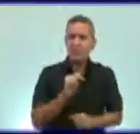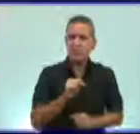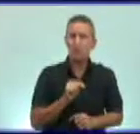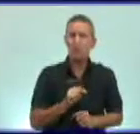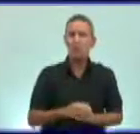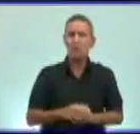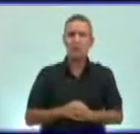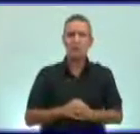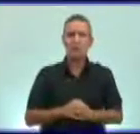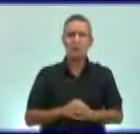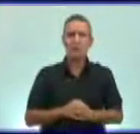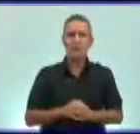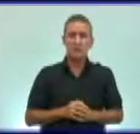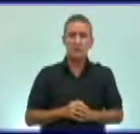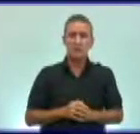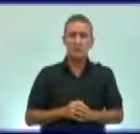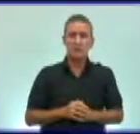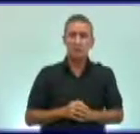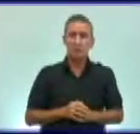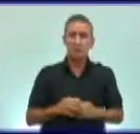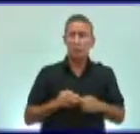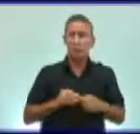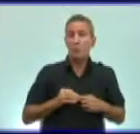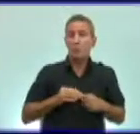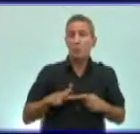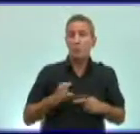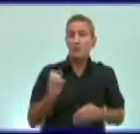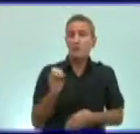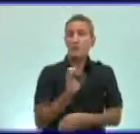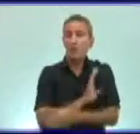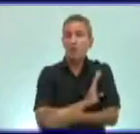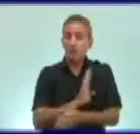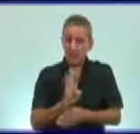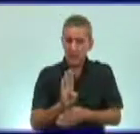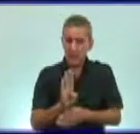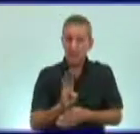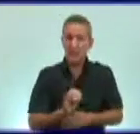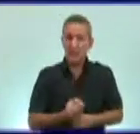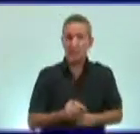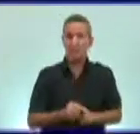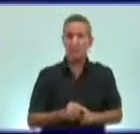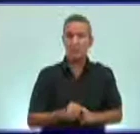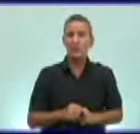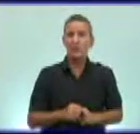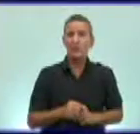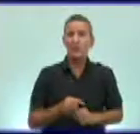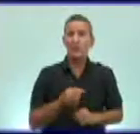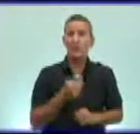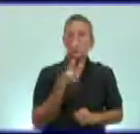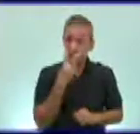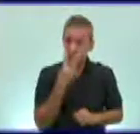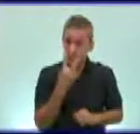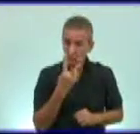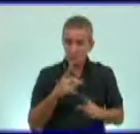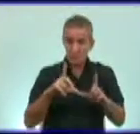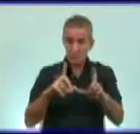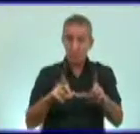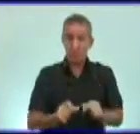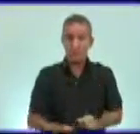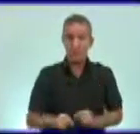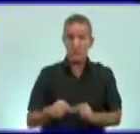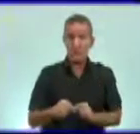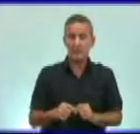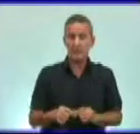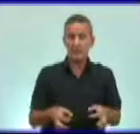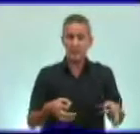determinado. Por suerte, en la obra que nosotros hemos expuesto acá y que usted puede ver en pantalla, en el tomo 2 de